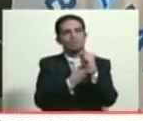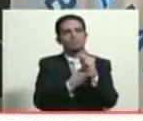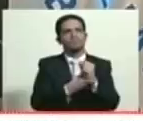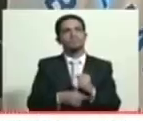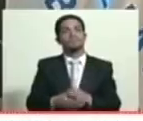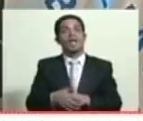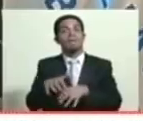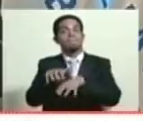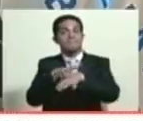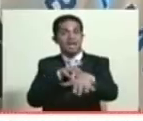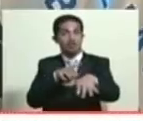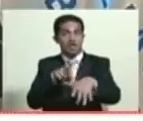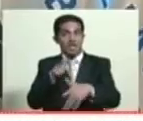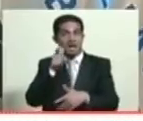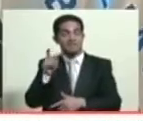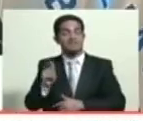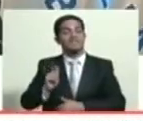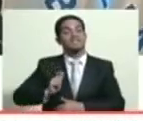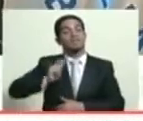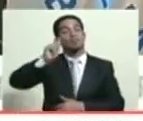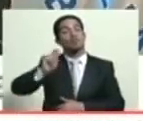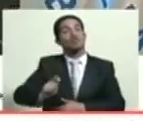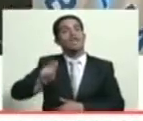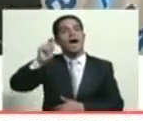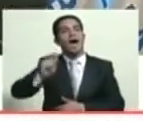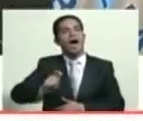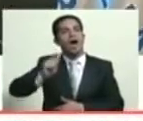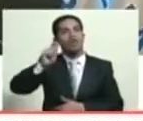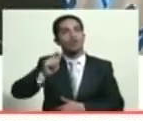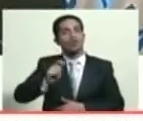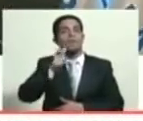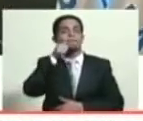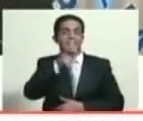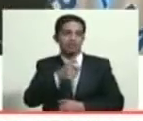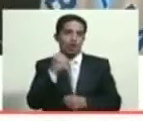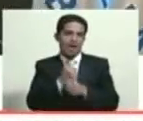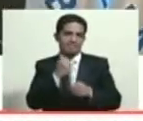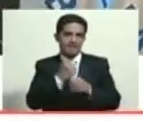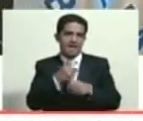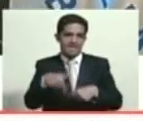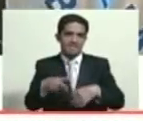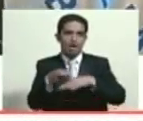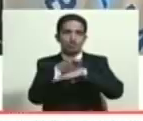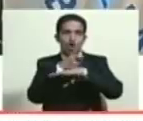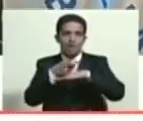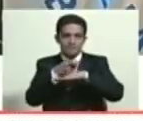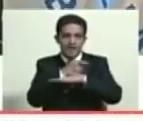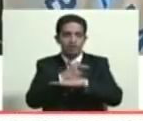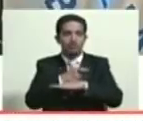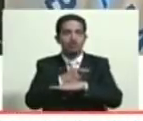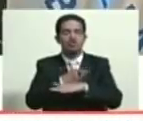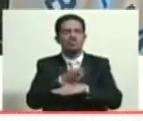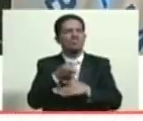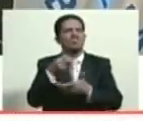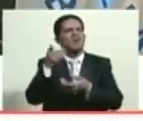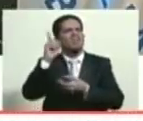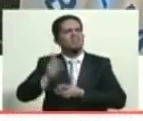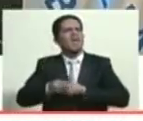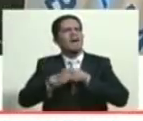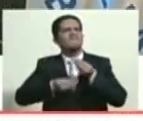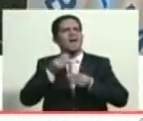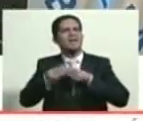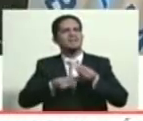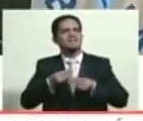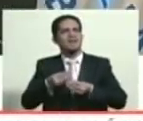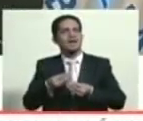los diputados y diputadas y funcionarios públicos cumplen con